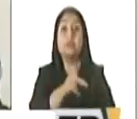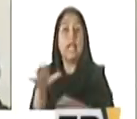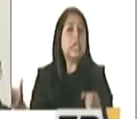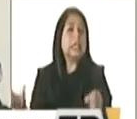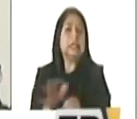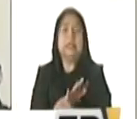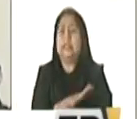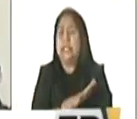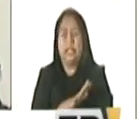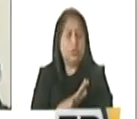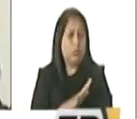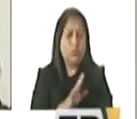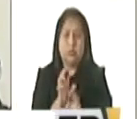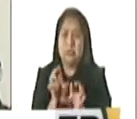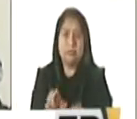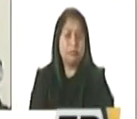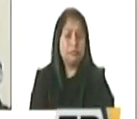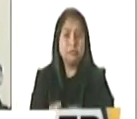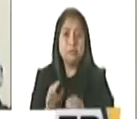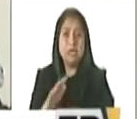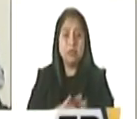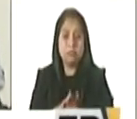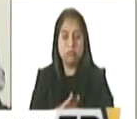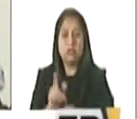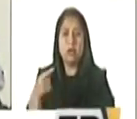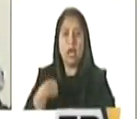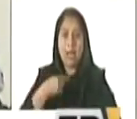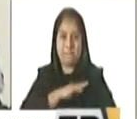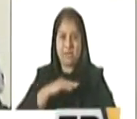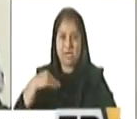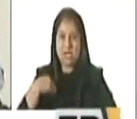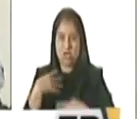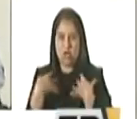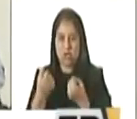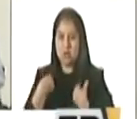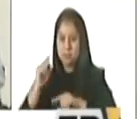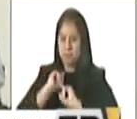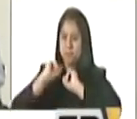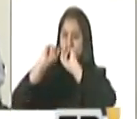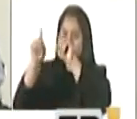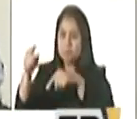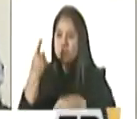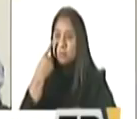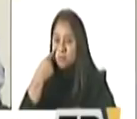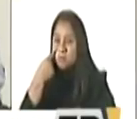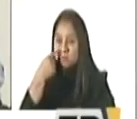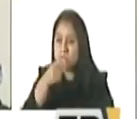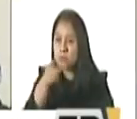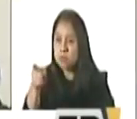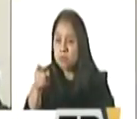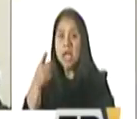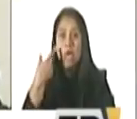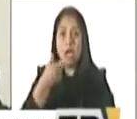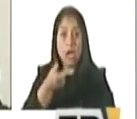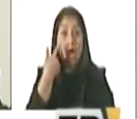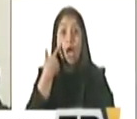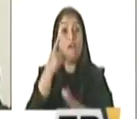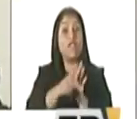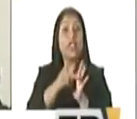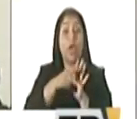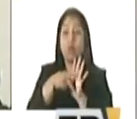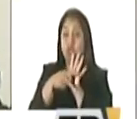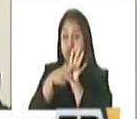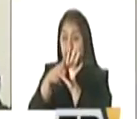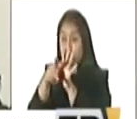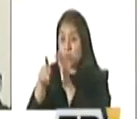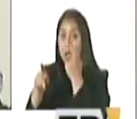lleno de personas. El propio ministro de Salud Pública fue a ese hospital Y se levantó un video como prueba en donde le